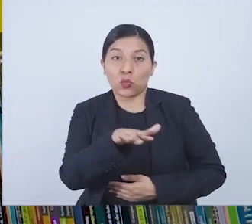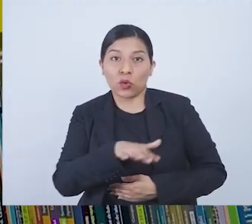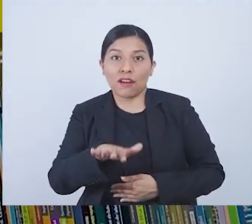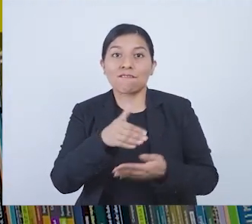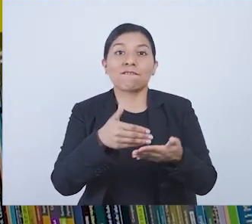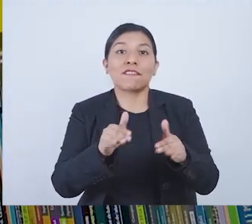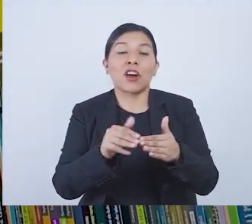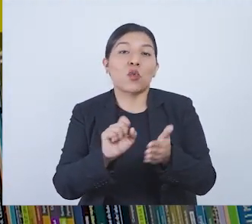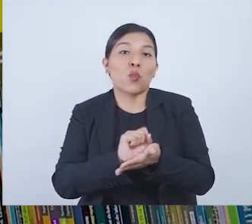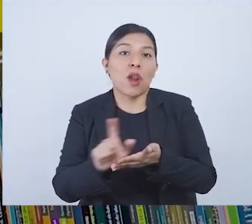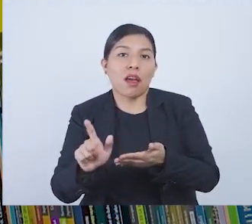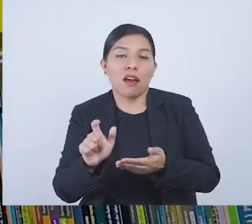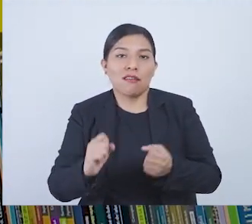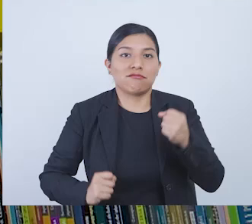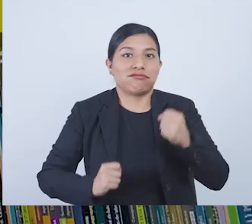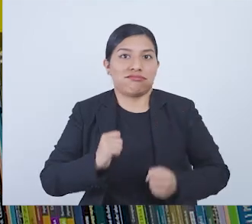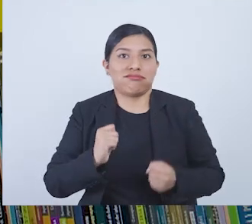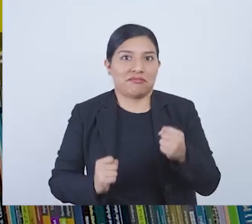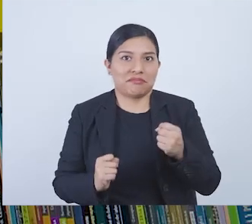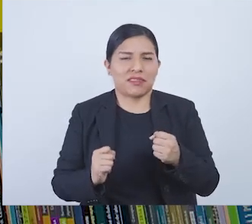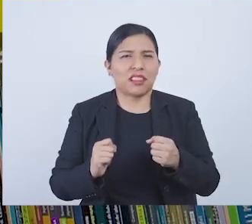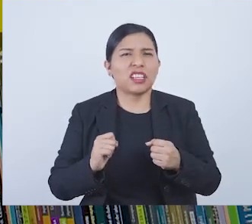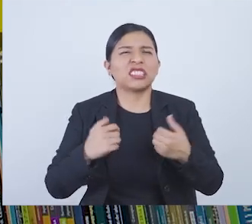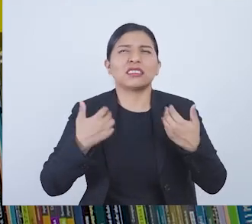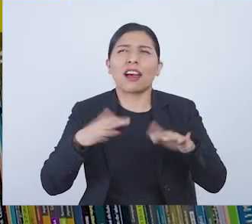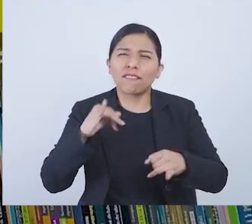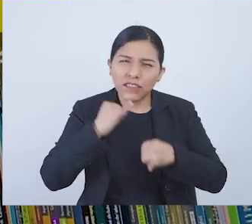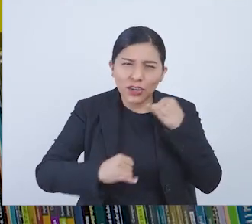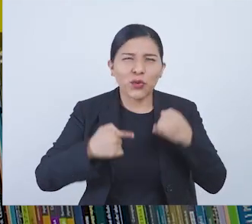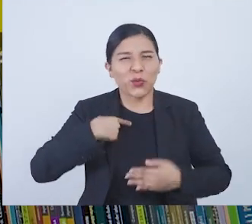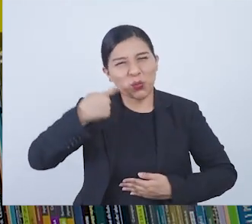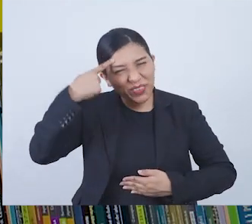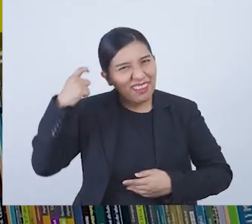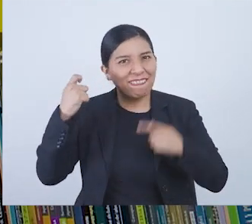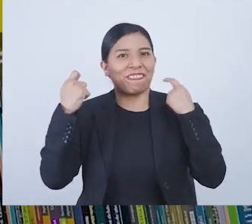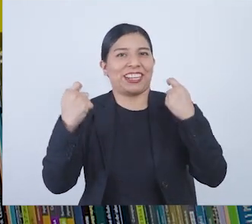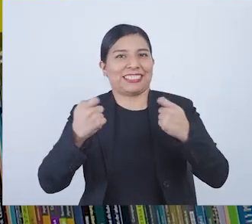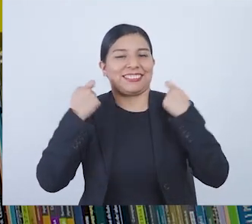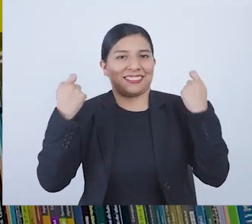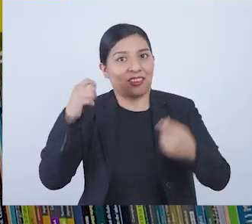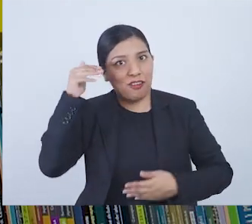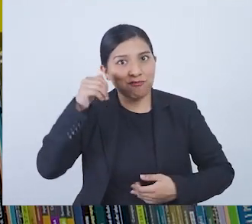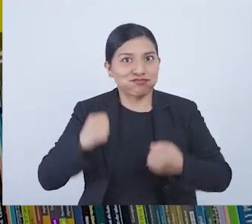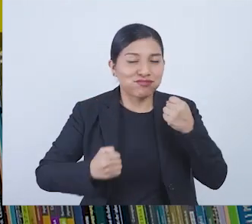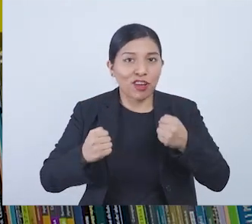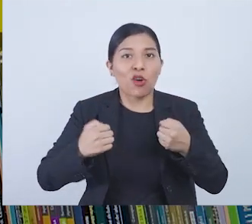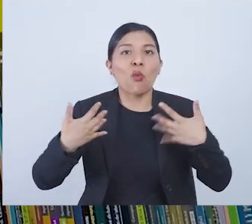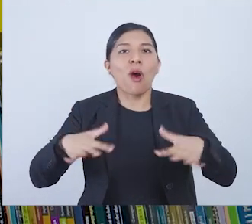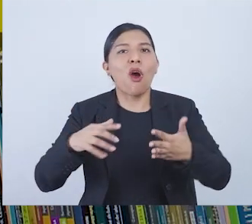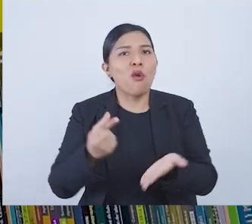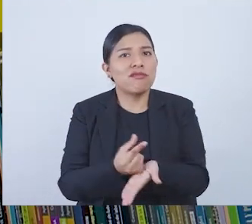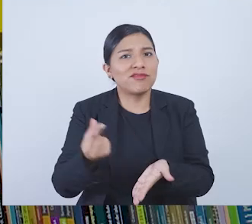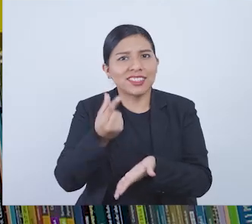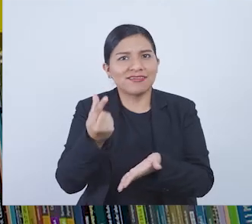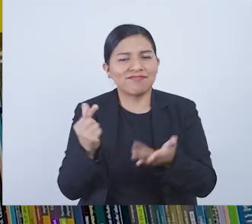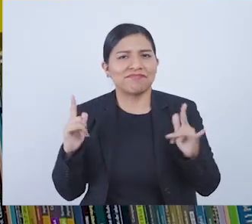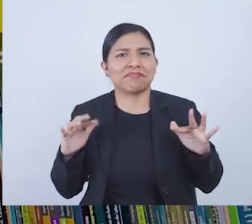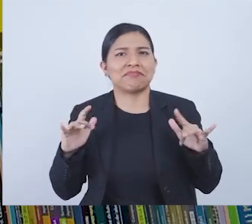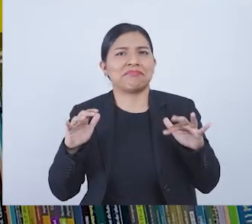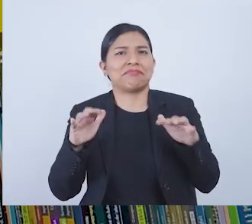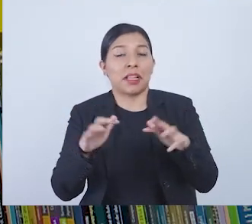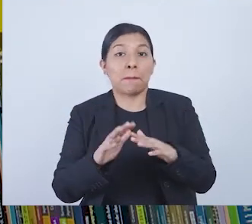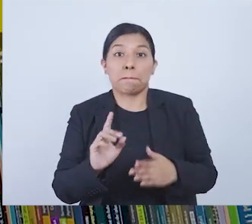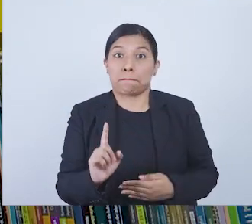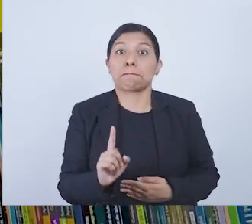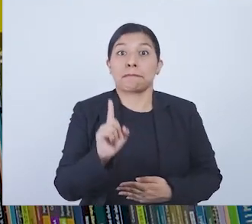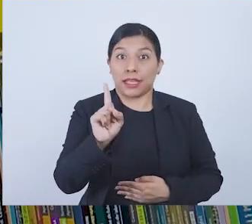que creo que al final había un festival de educación física, se realizaron los Juegos Universitarios, al